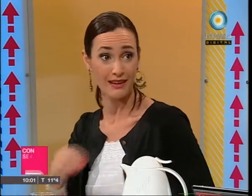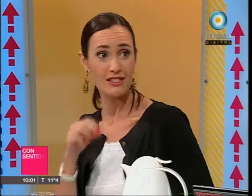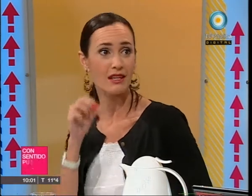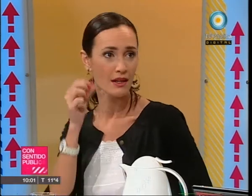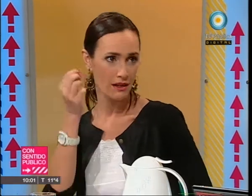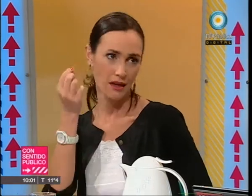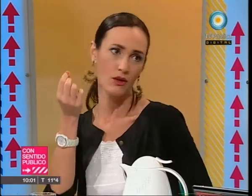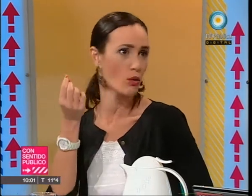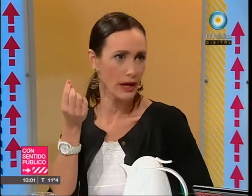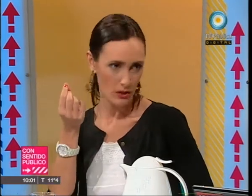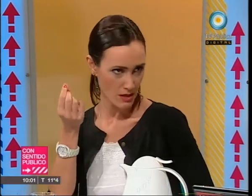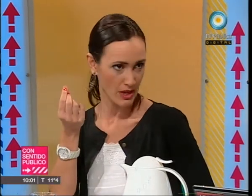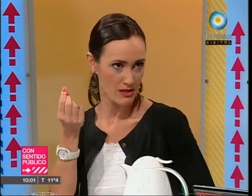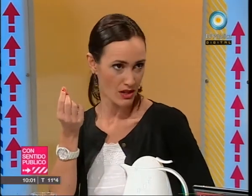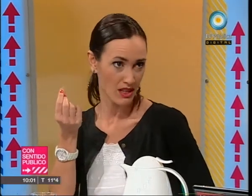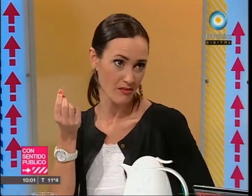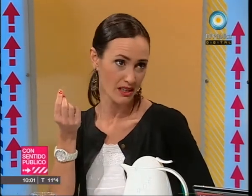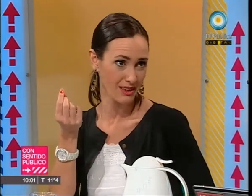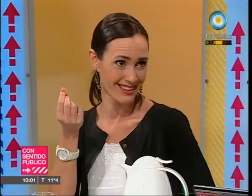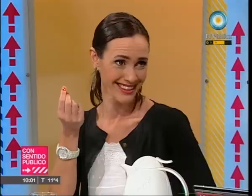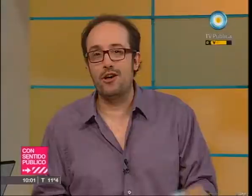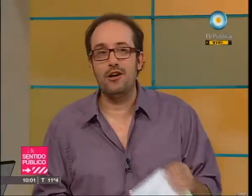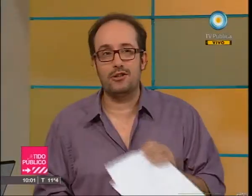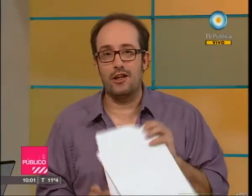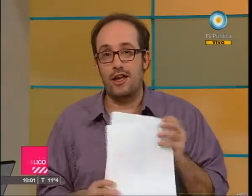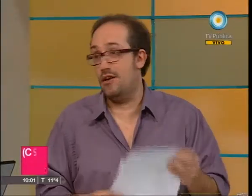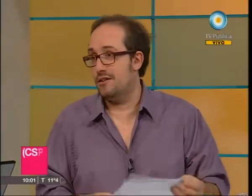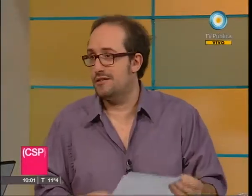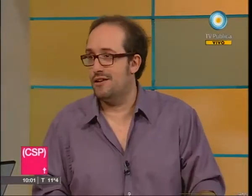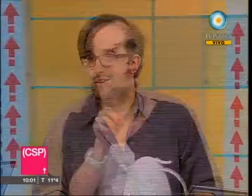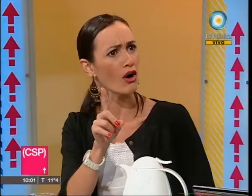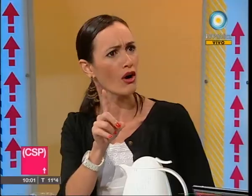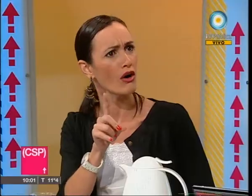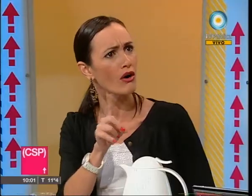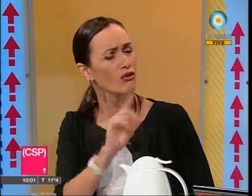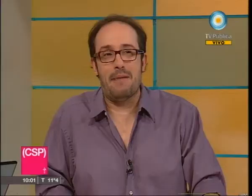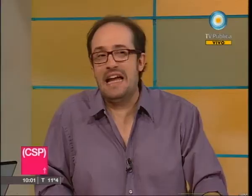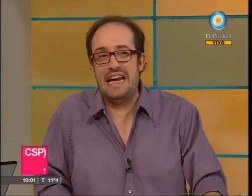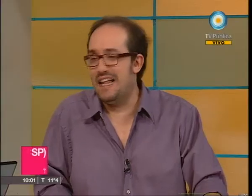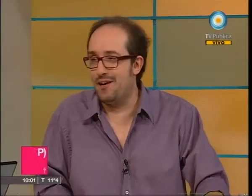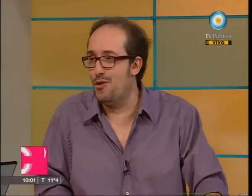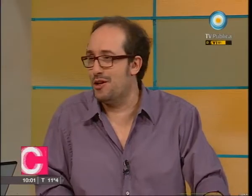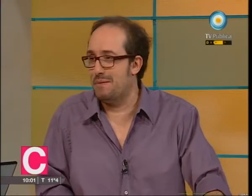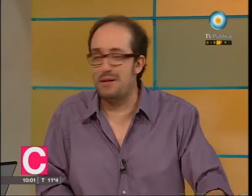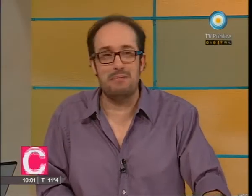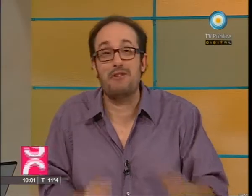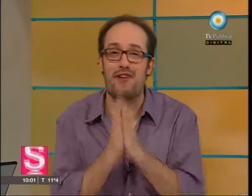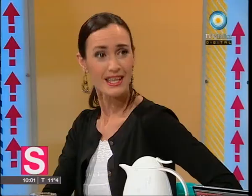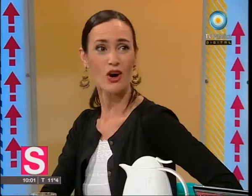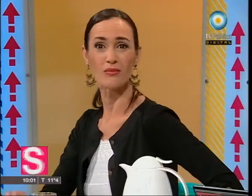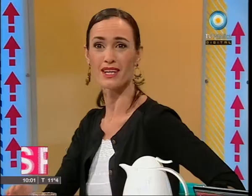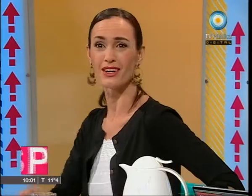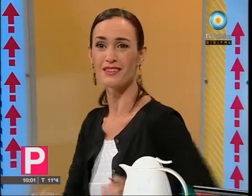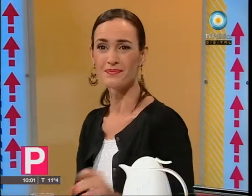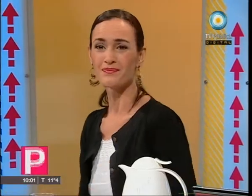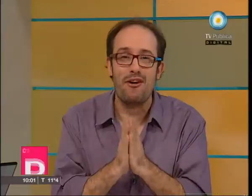ojalá hoy a la noche... Venga, con un cuarto de esa inspiración estamos. ¿La mano de Dios o de quién? No, la mano de Dios no. O la mano de la Mela, de alguno, te pido. No, el barrilete